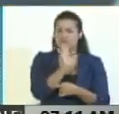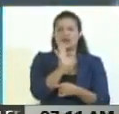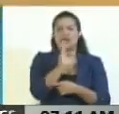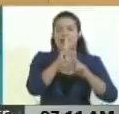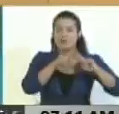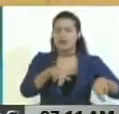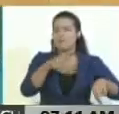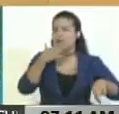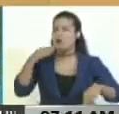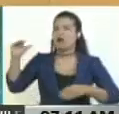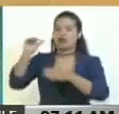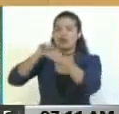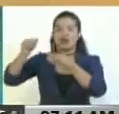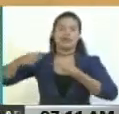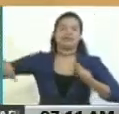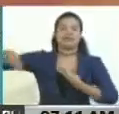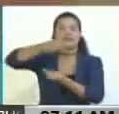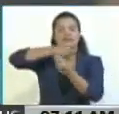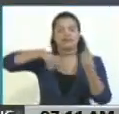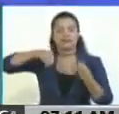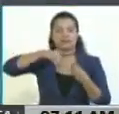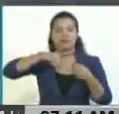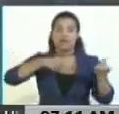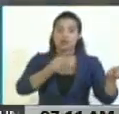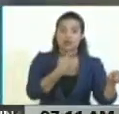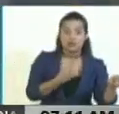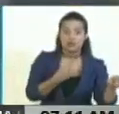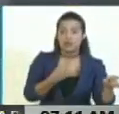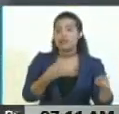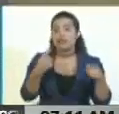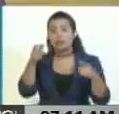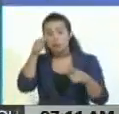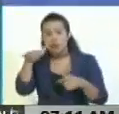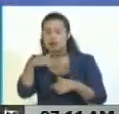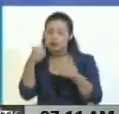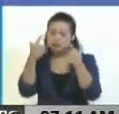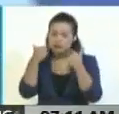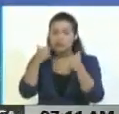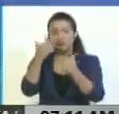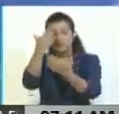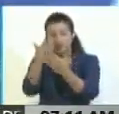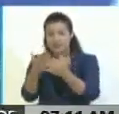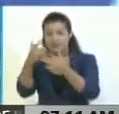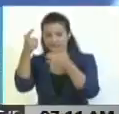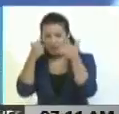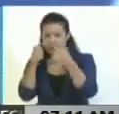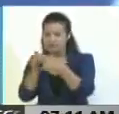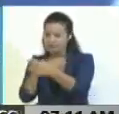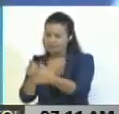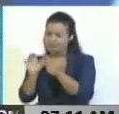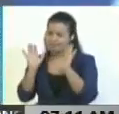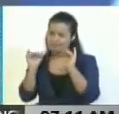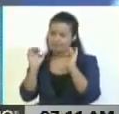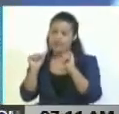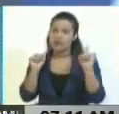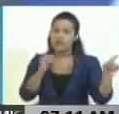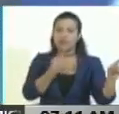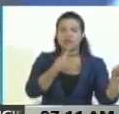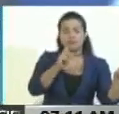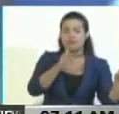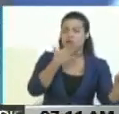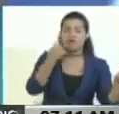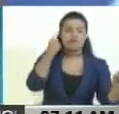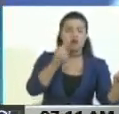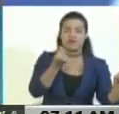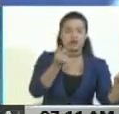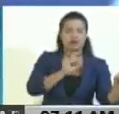mientras todavía el pueblo despedía a su comandante supremo en el Salón de Honor de la Academia Militar. La Constitución de la